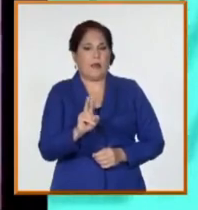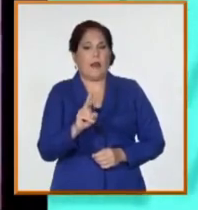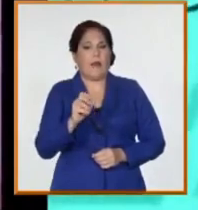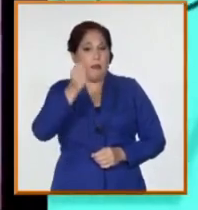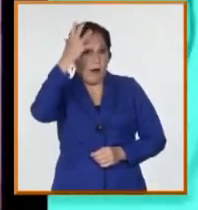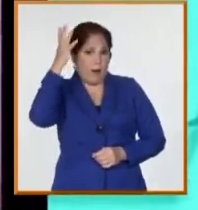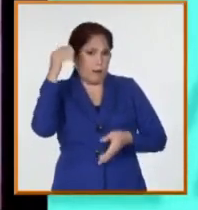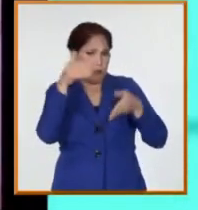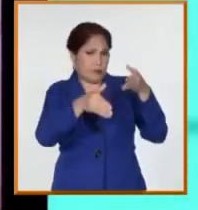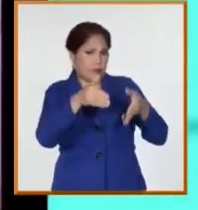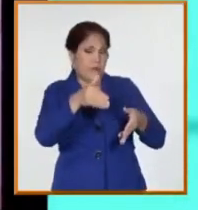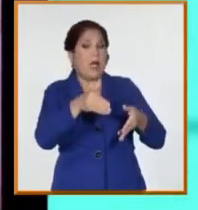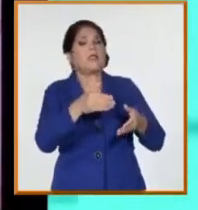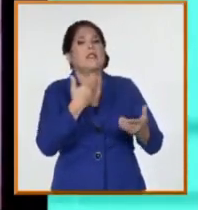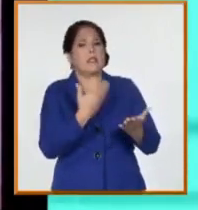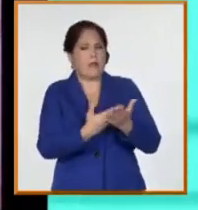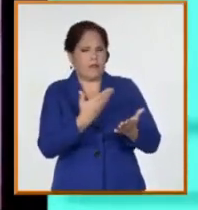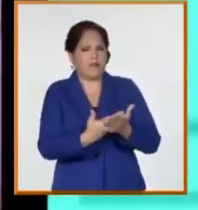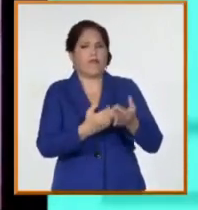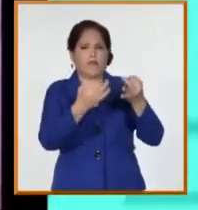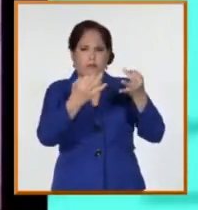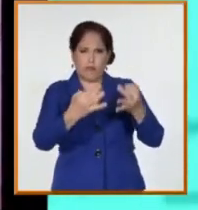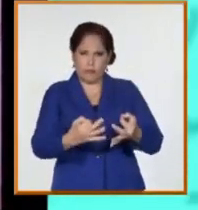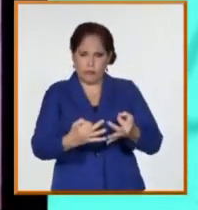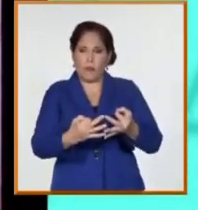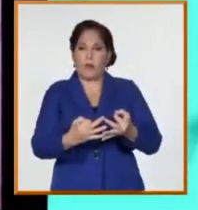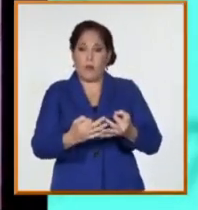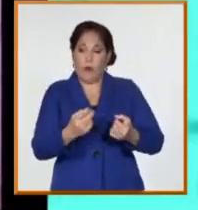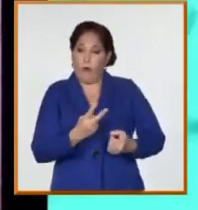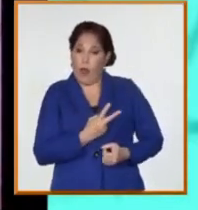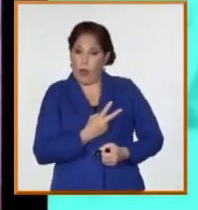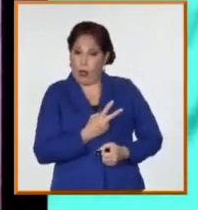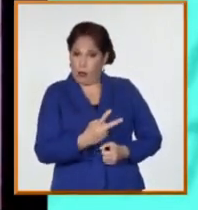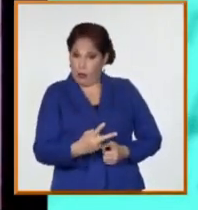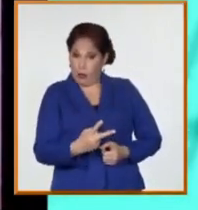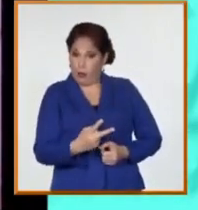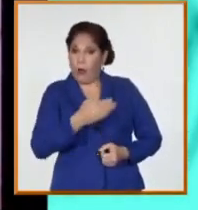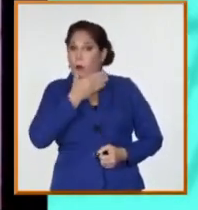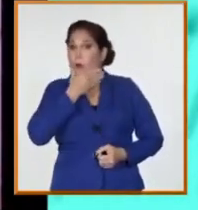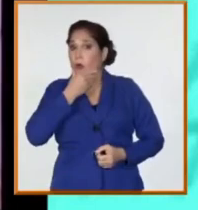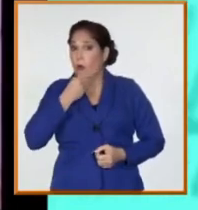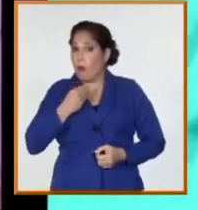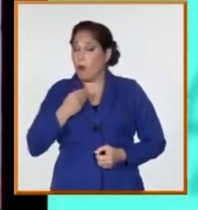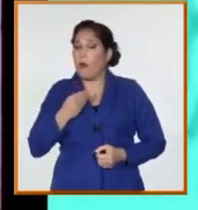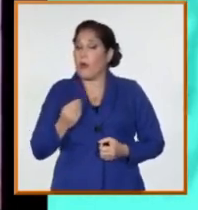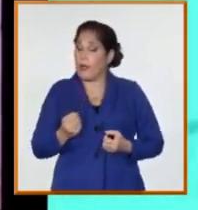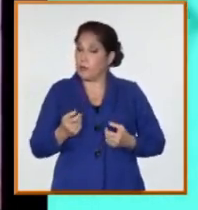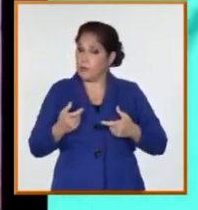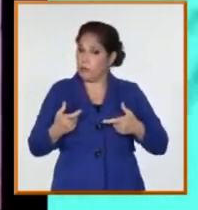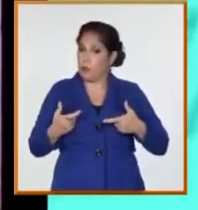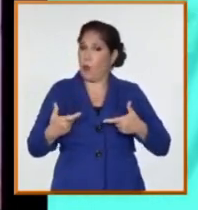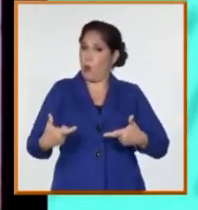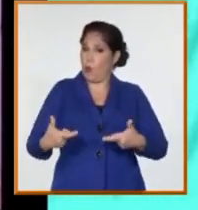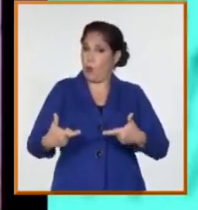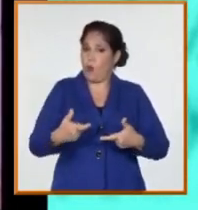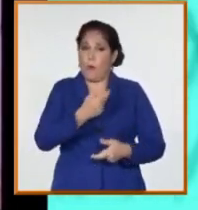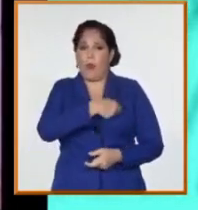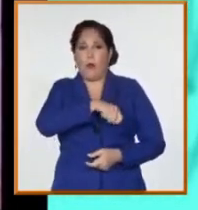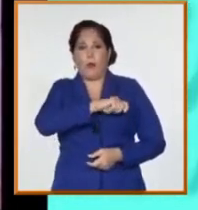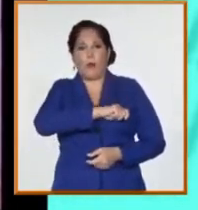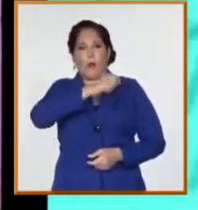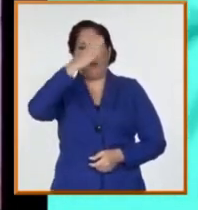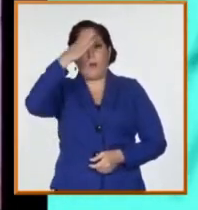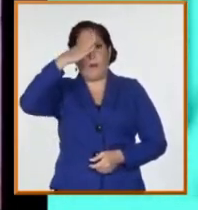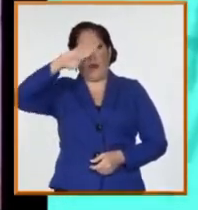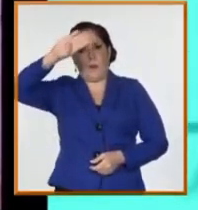se probó muchas veces la valentía el coraje del pueblo cubano